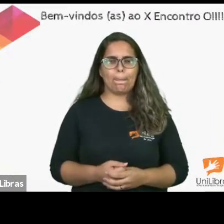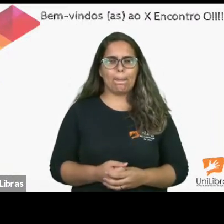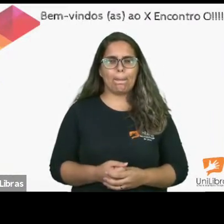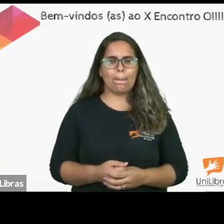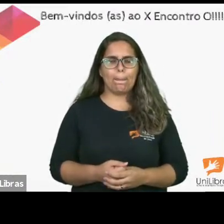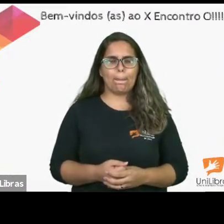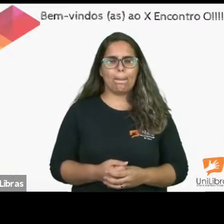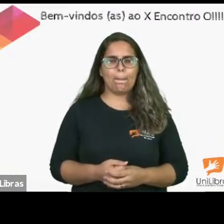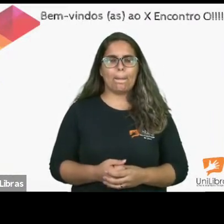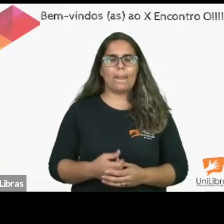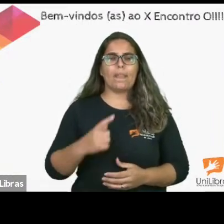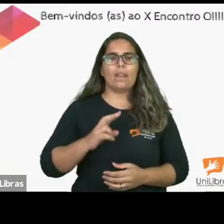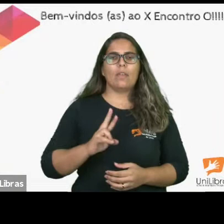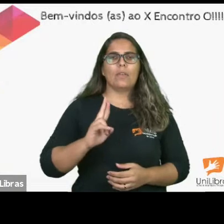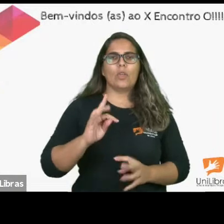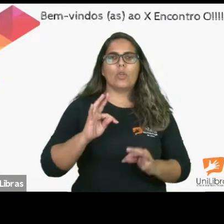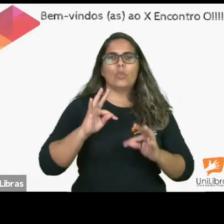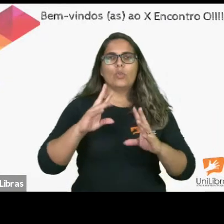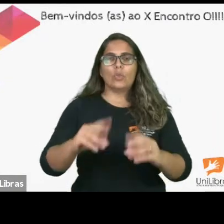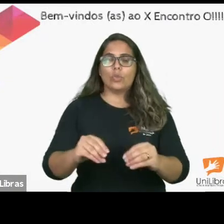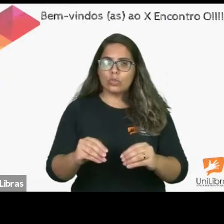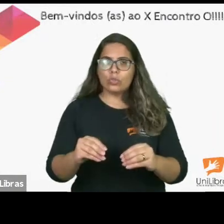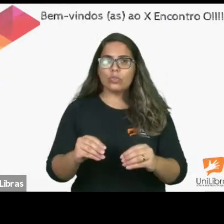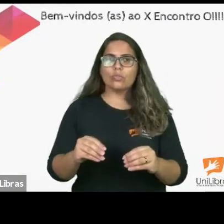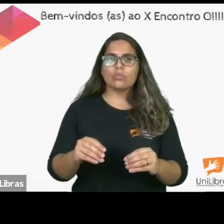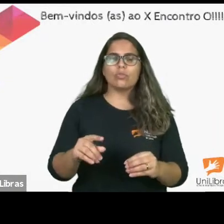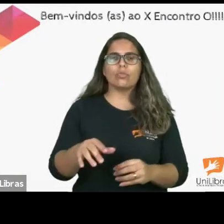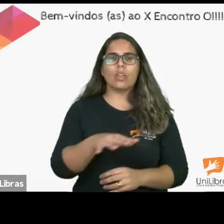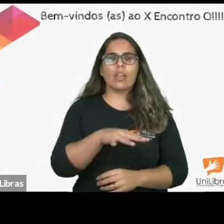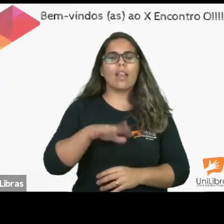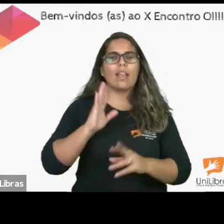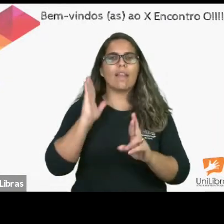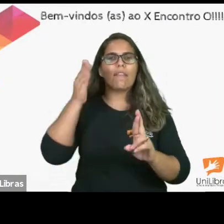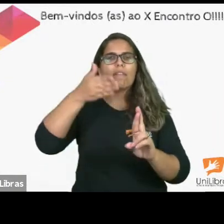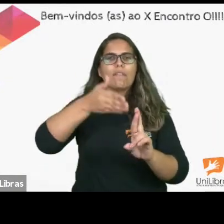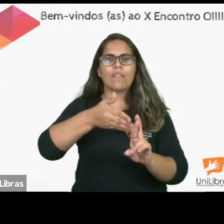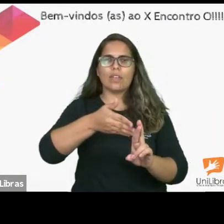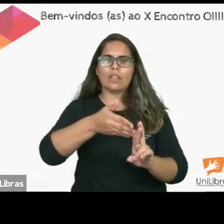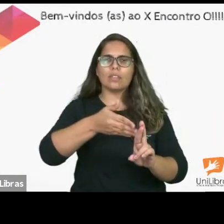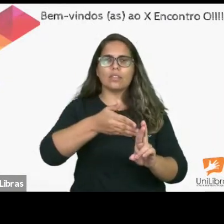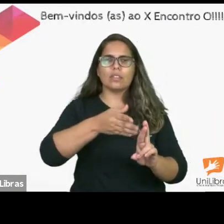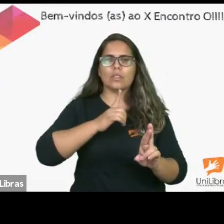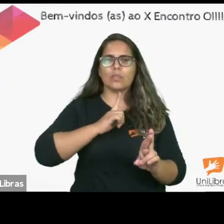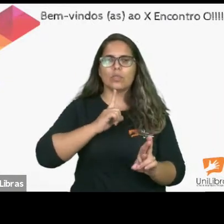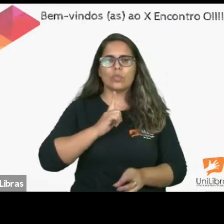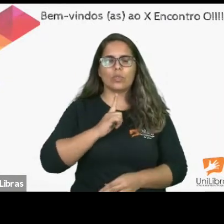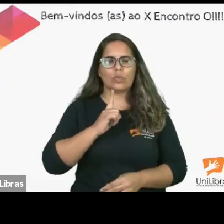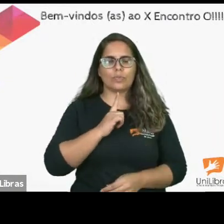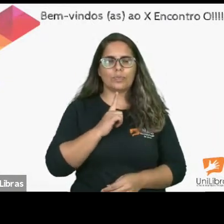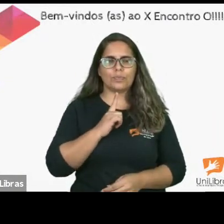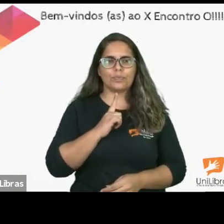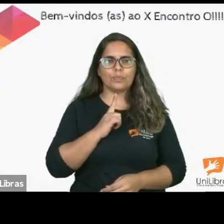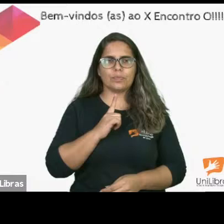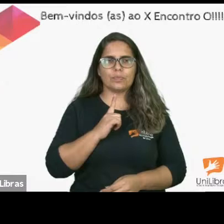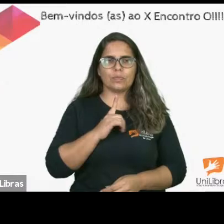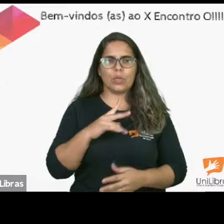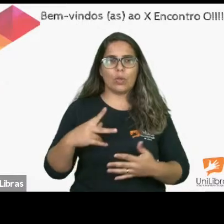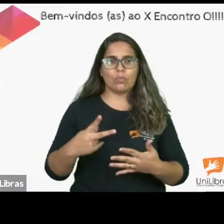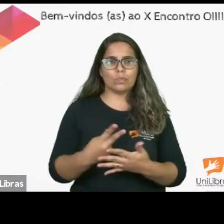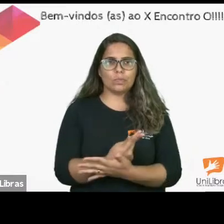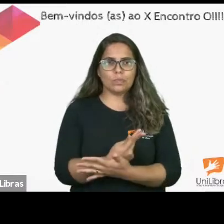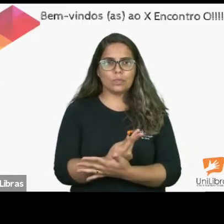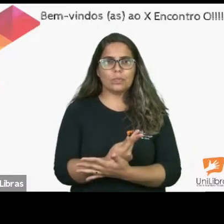frente, todos lo miran a él, él es la referencia, ellos están en una situación,